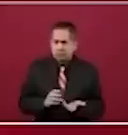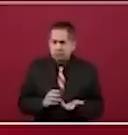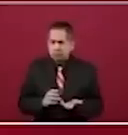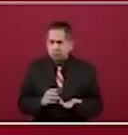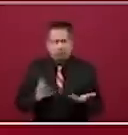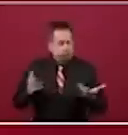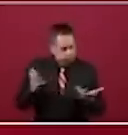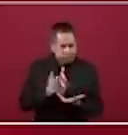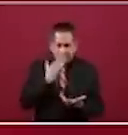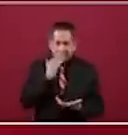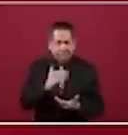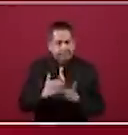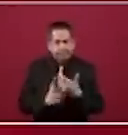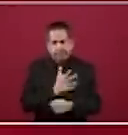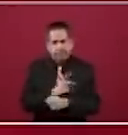actuamos